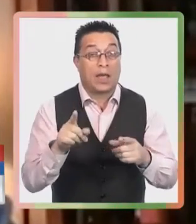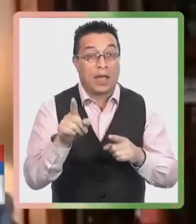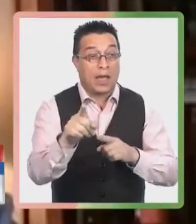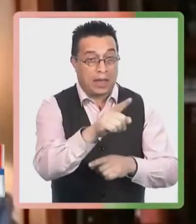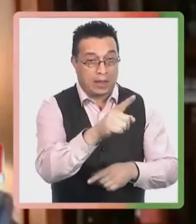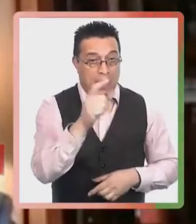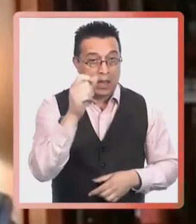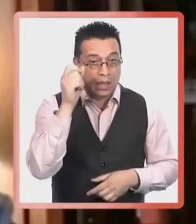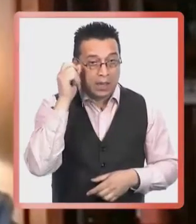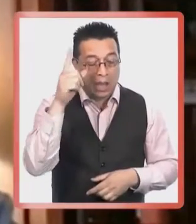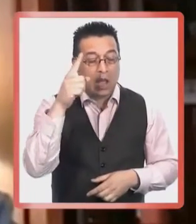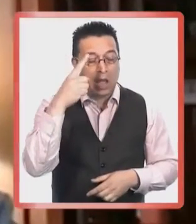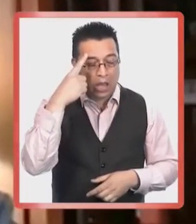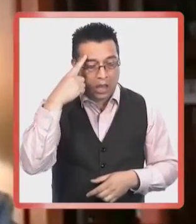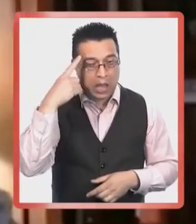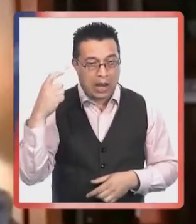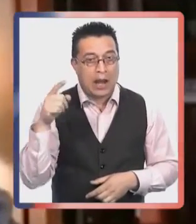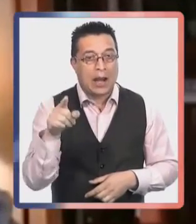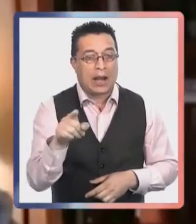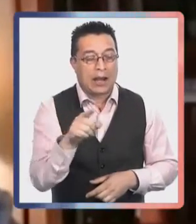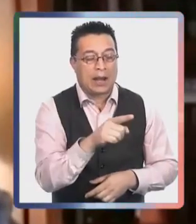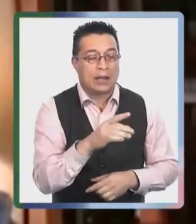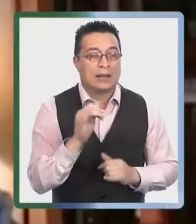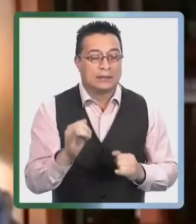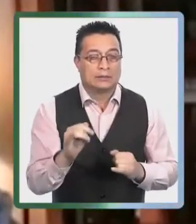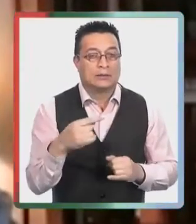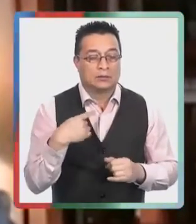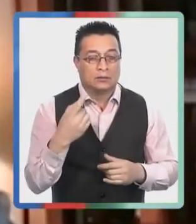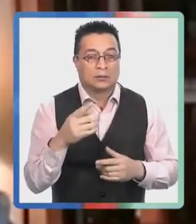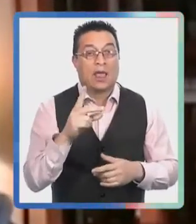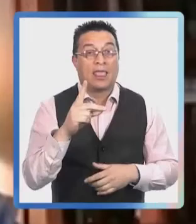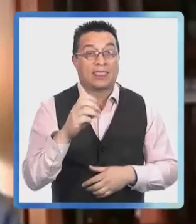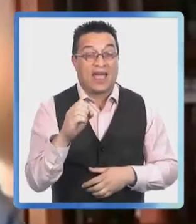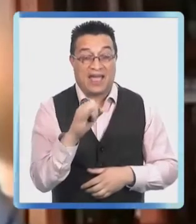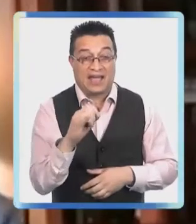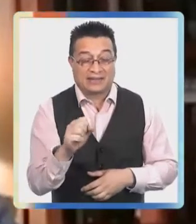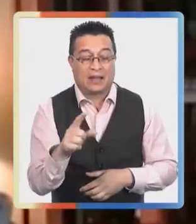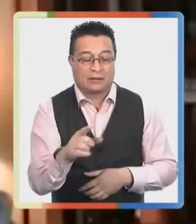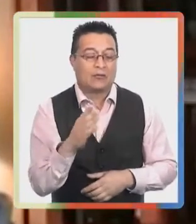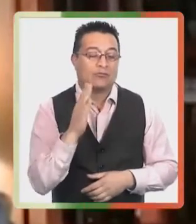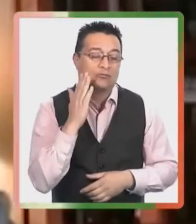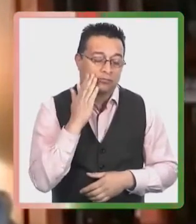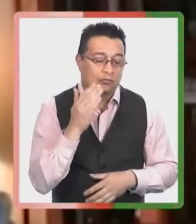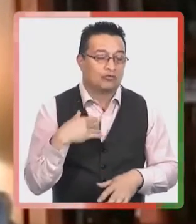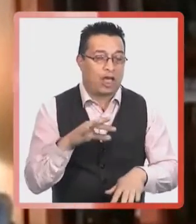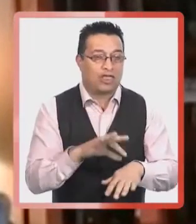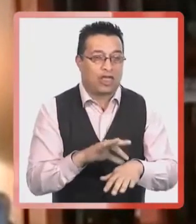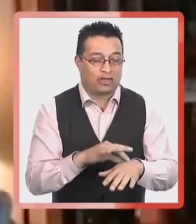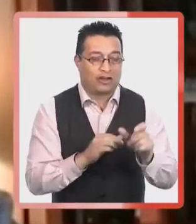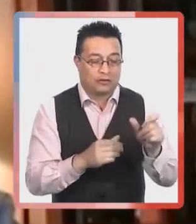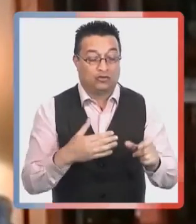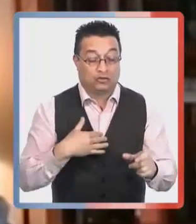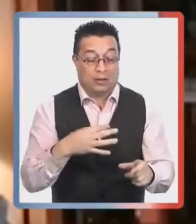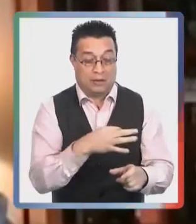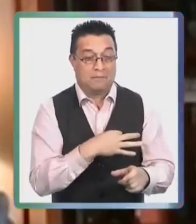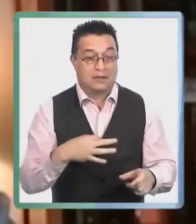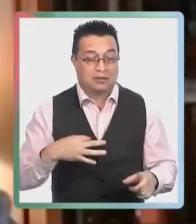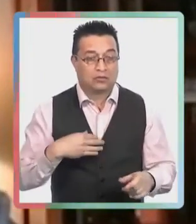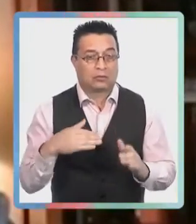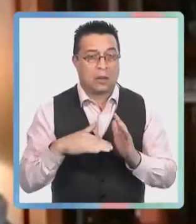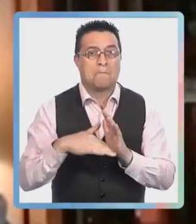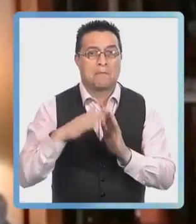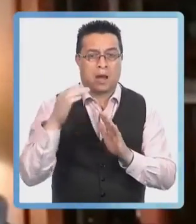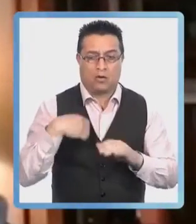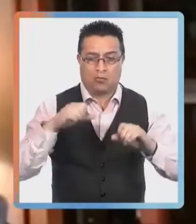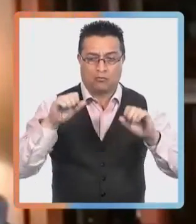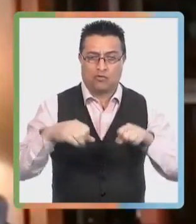eso hizo que la gente además creyera. Acuérdate que tanto la Paula Daza, a quien quiero mucho, como yo cuando era ministro teníamos